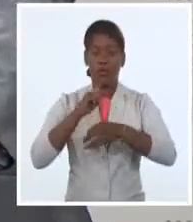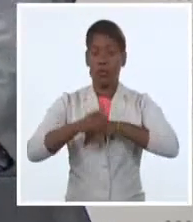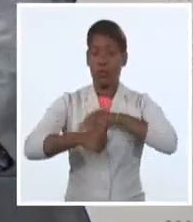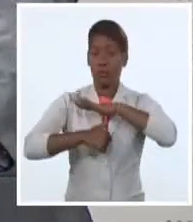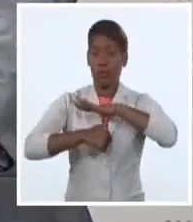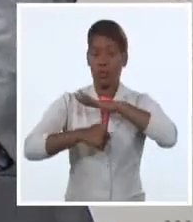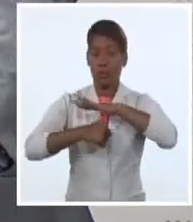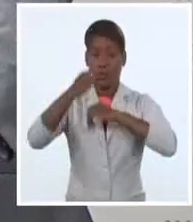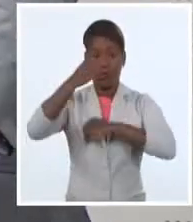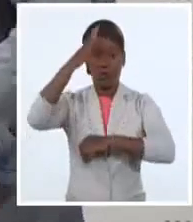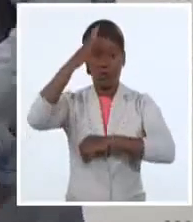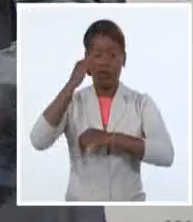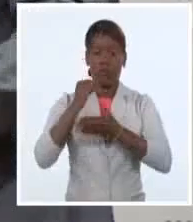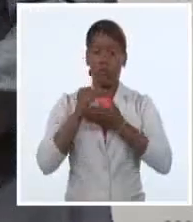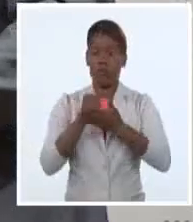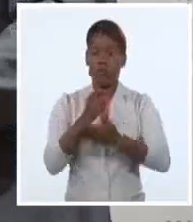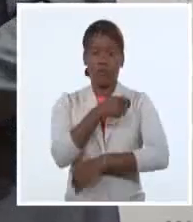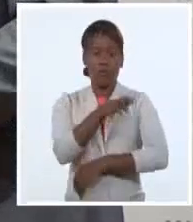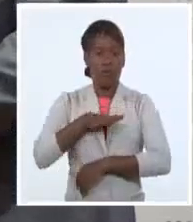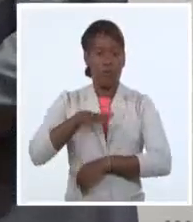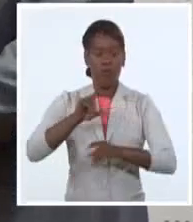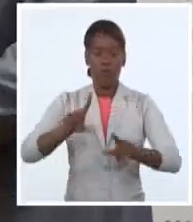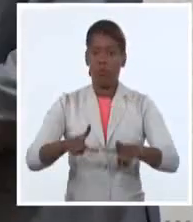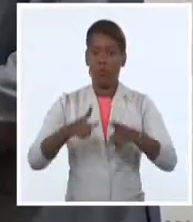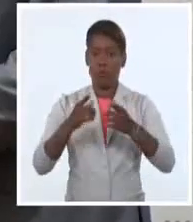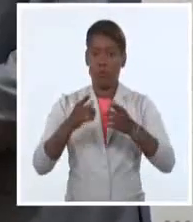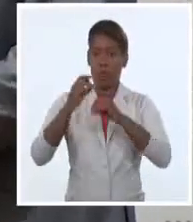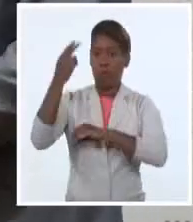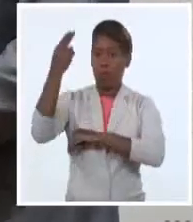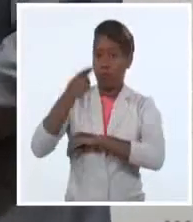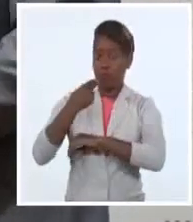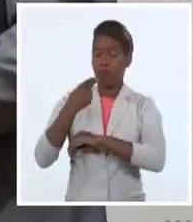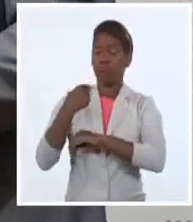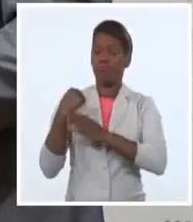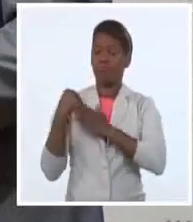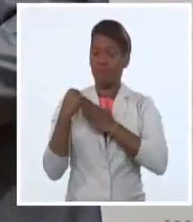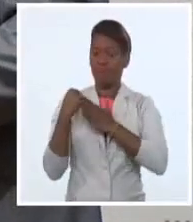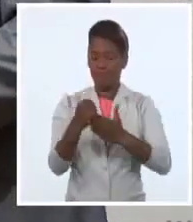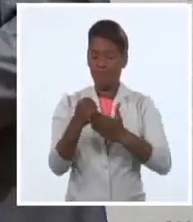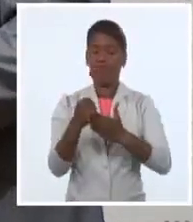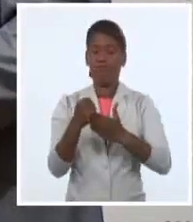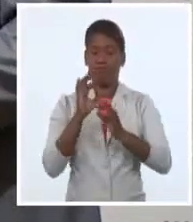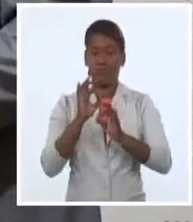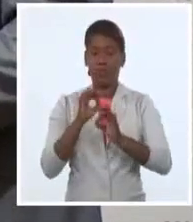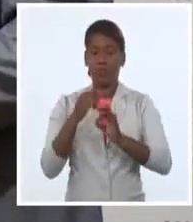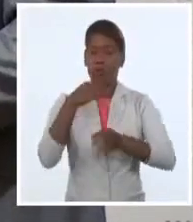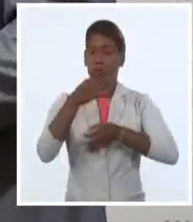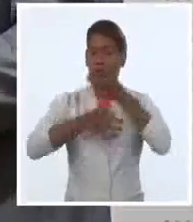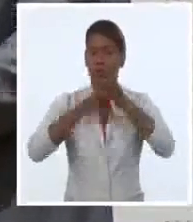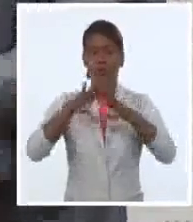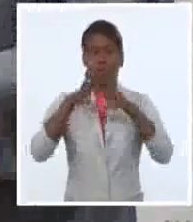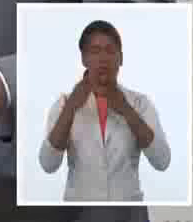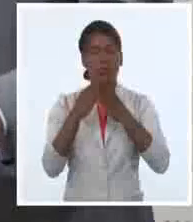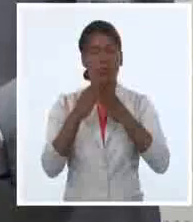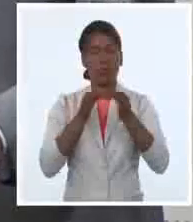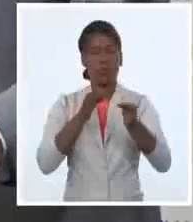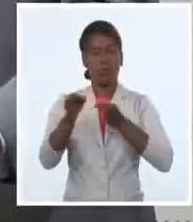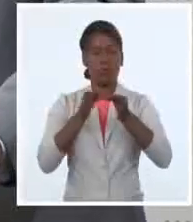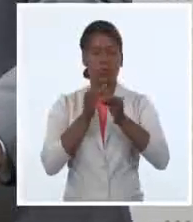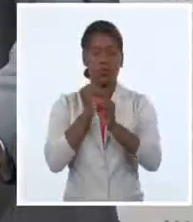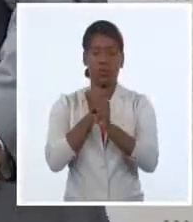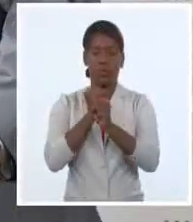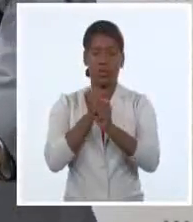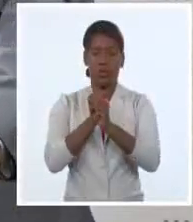de nuestro pueblo, a cumplir con un mandato legal, rendir cuenta e informar de mi gestión como presidente de